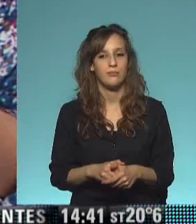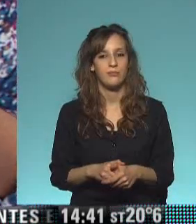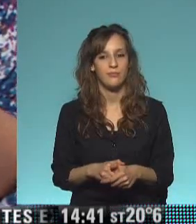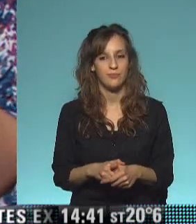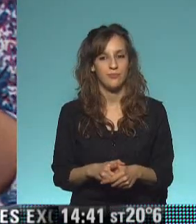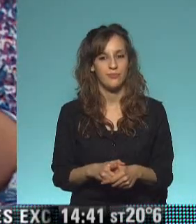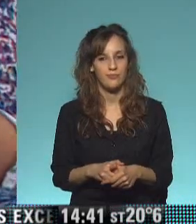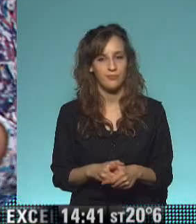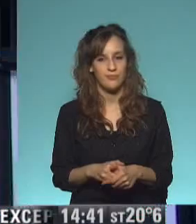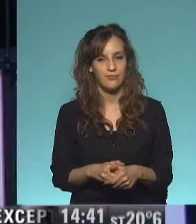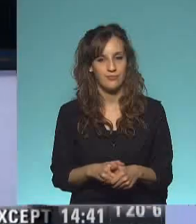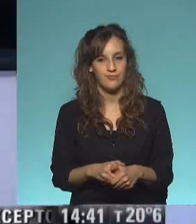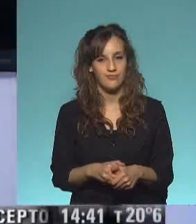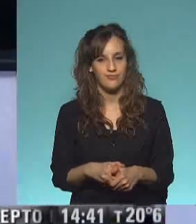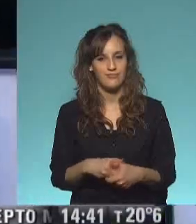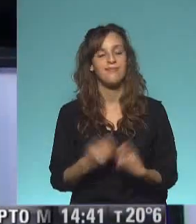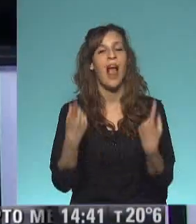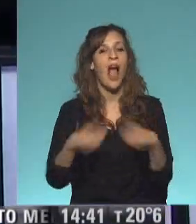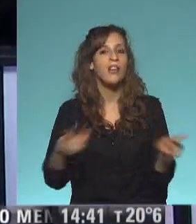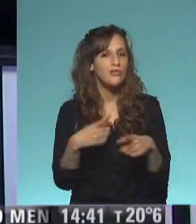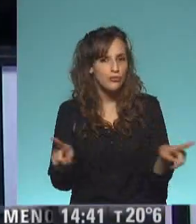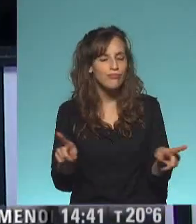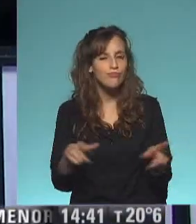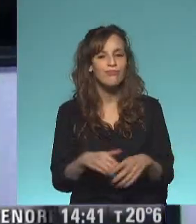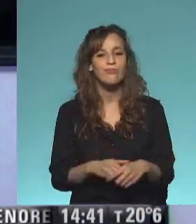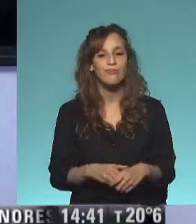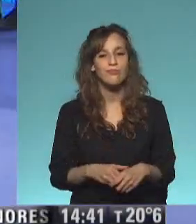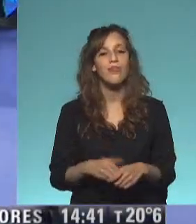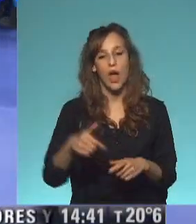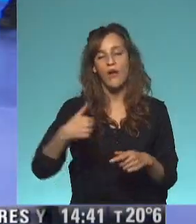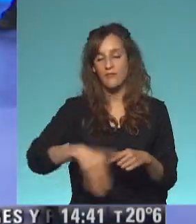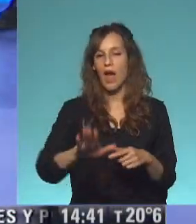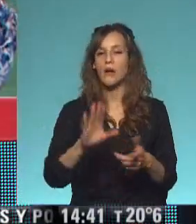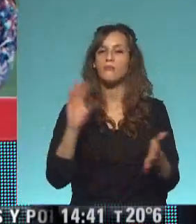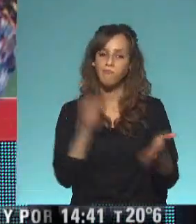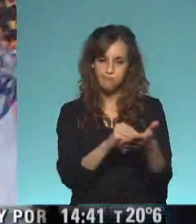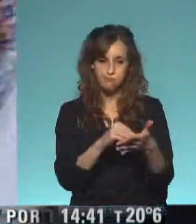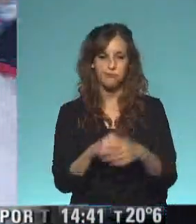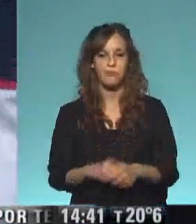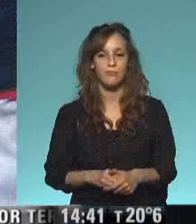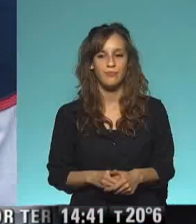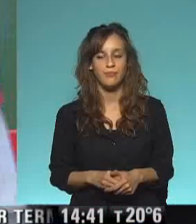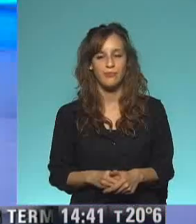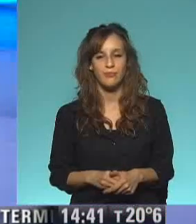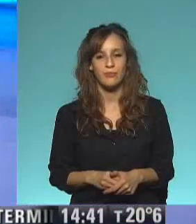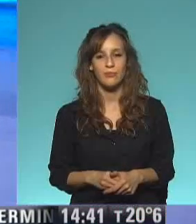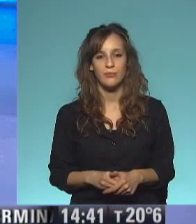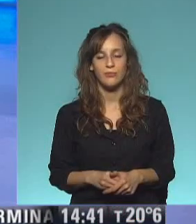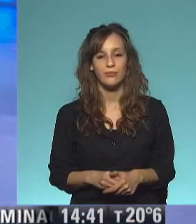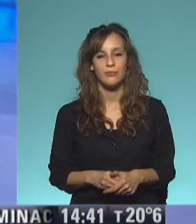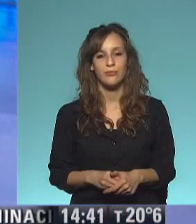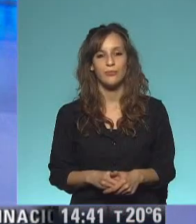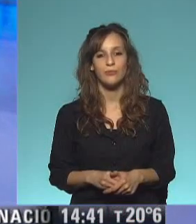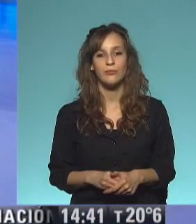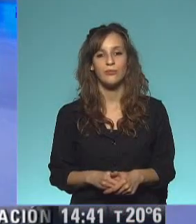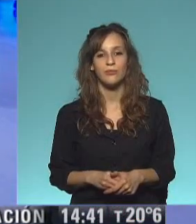chivita, chivita. ¡Quitazo! ¡Qué demón, tema, por favor! Demón. La voy a anotar en nuestro cancionero. Sal de ahí, chivita, chivita. Muy divertido